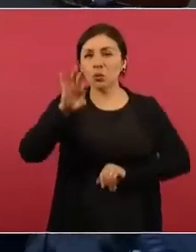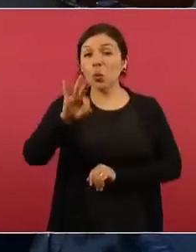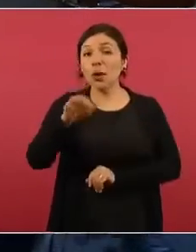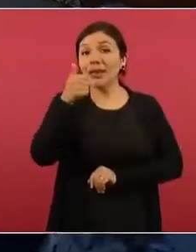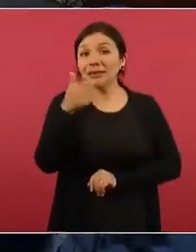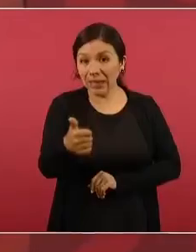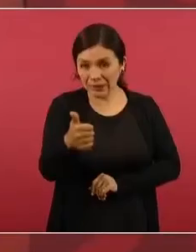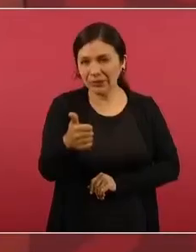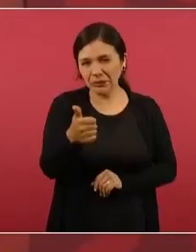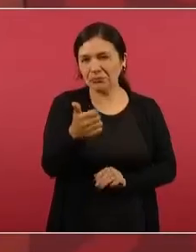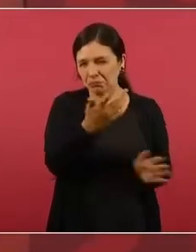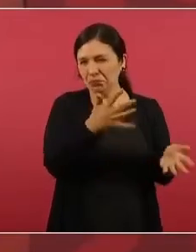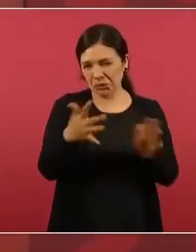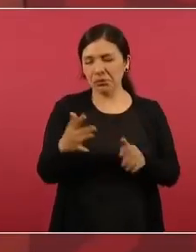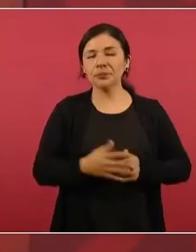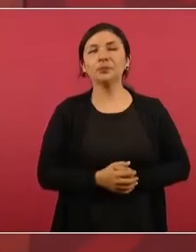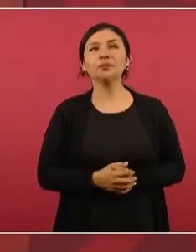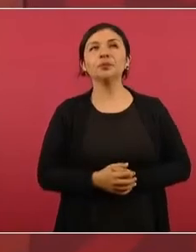entrando.